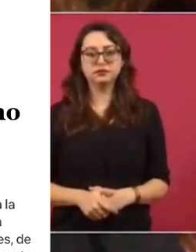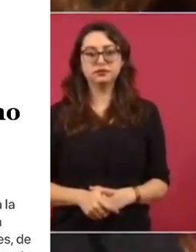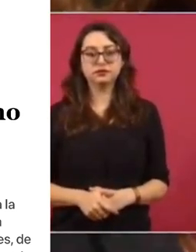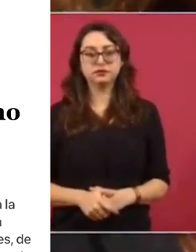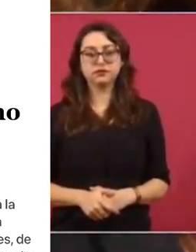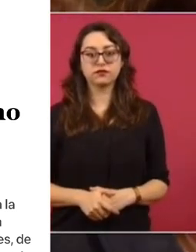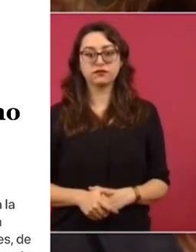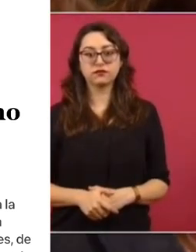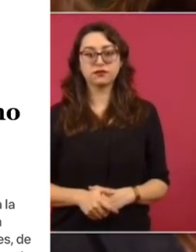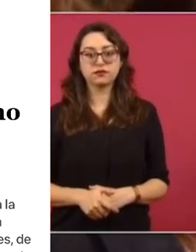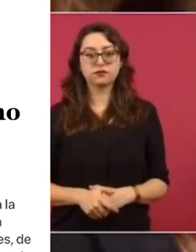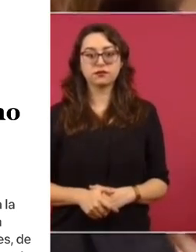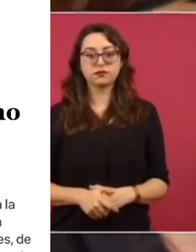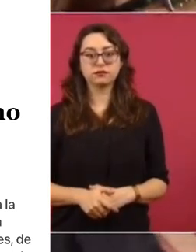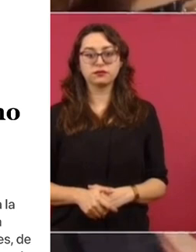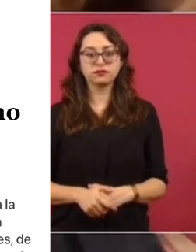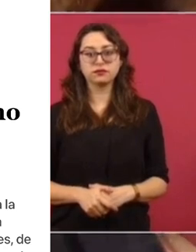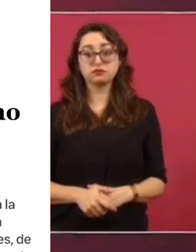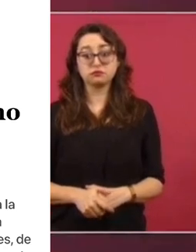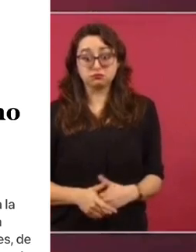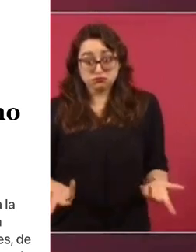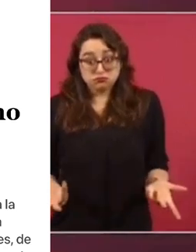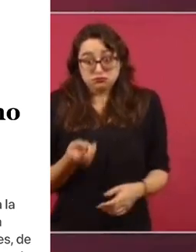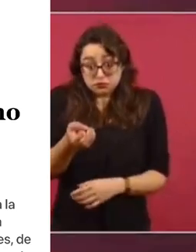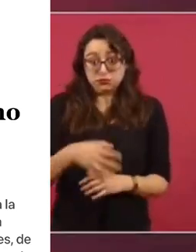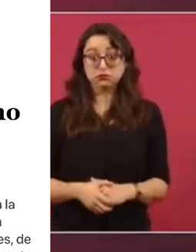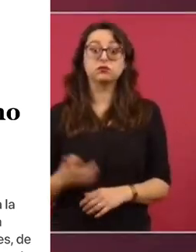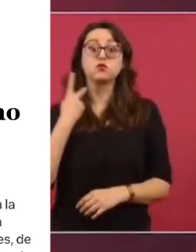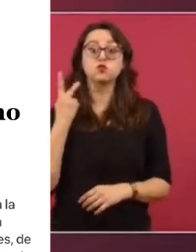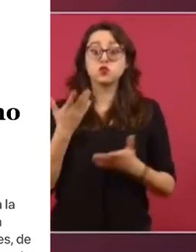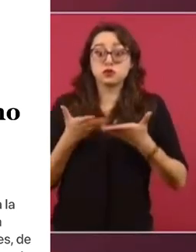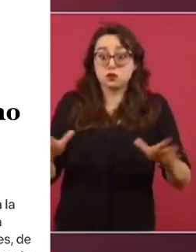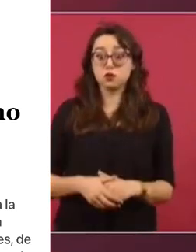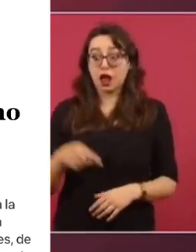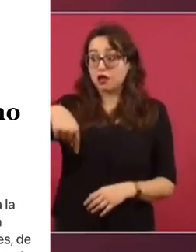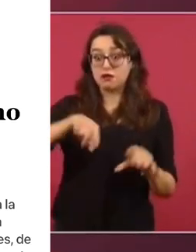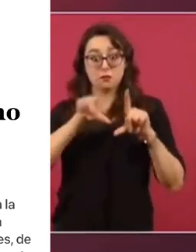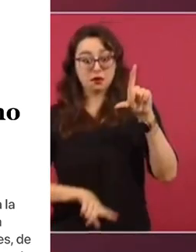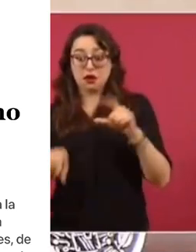Información sobre políticas públicas. Ah, esas son políticas públicas. Esas son. O sea, el principal problema de México